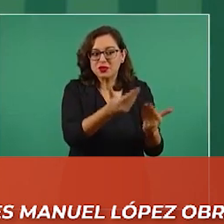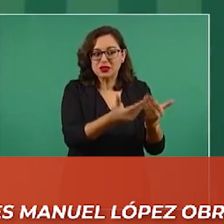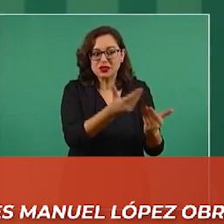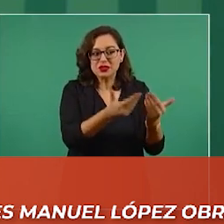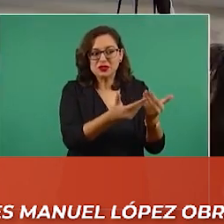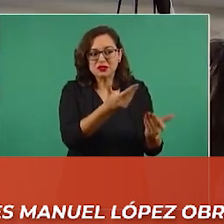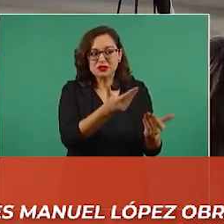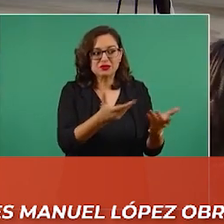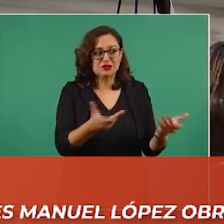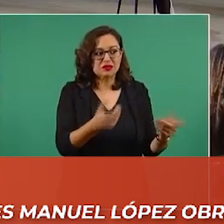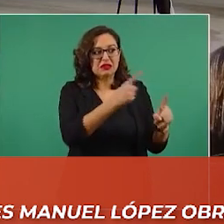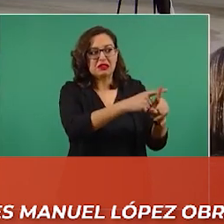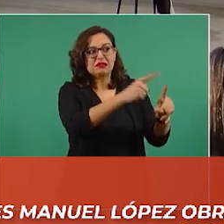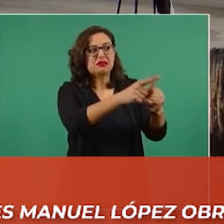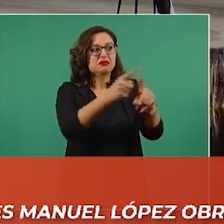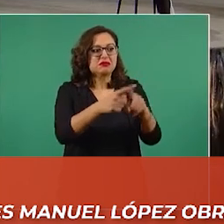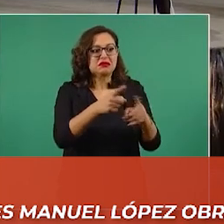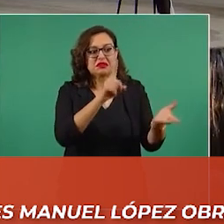con prestigio,